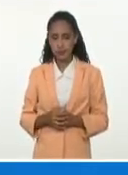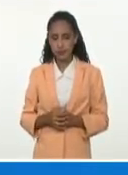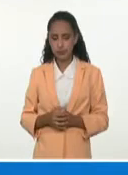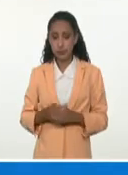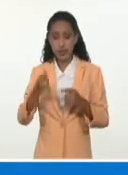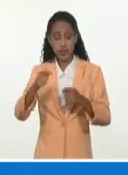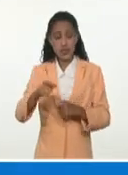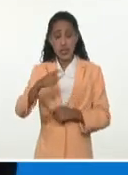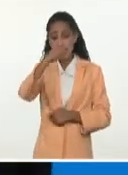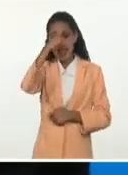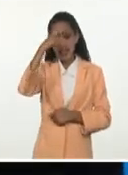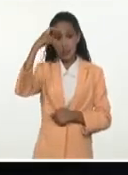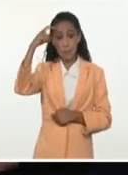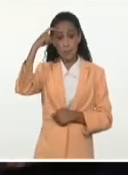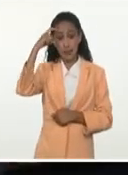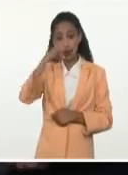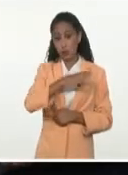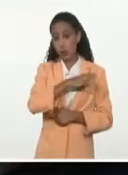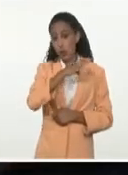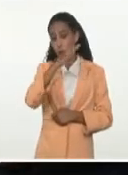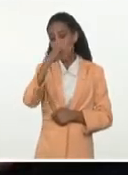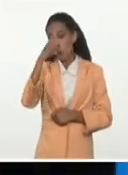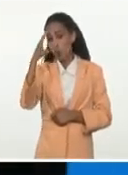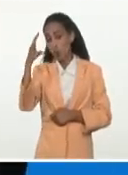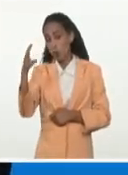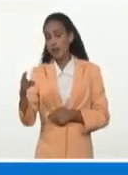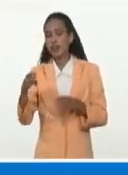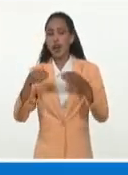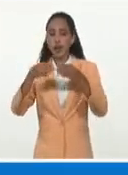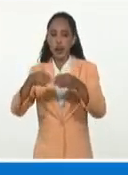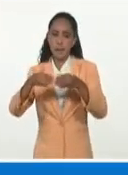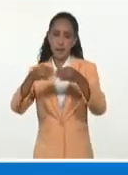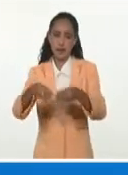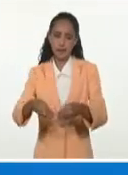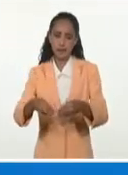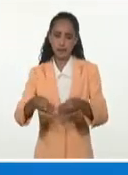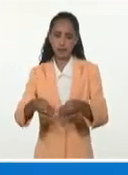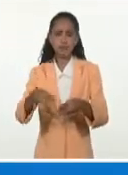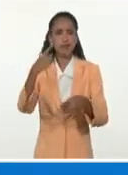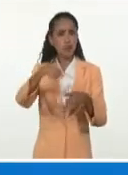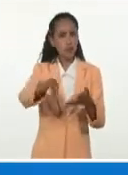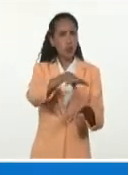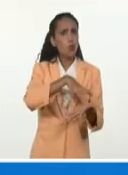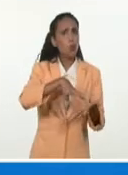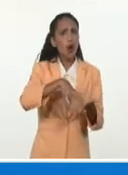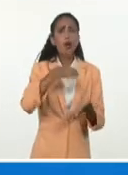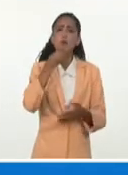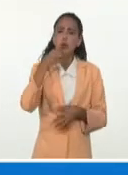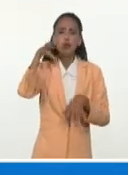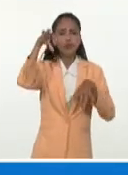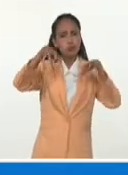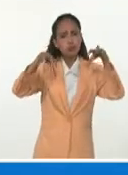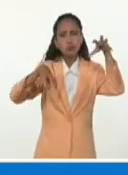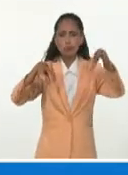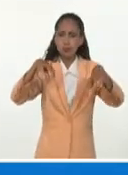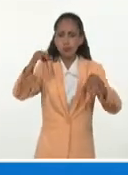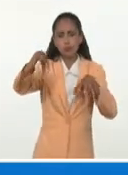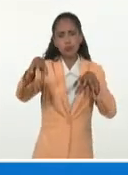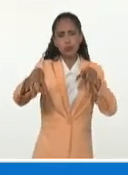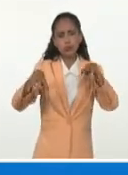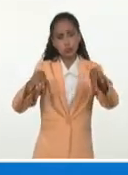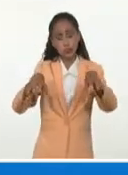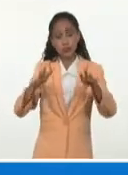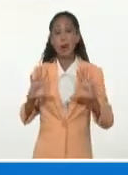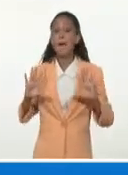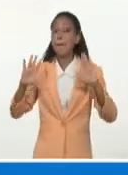sancti spíritus hasta la provincia de granma del resto del territorio nacional tendrá lluvia pero de manera aislada en la